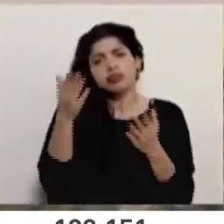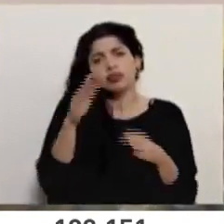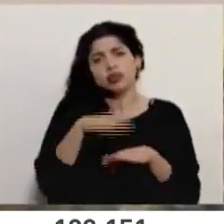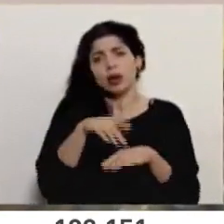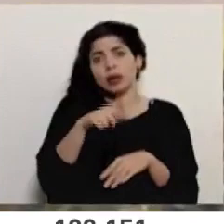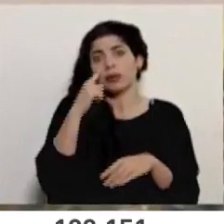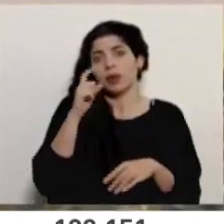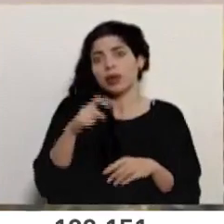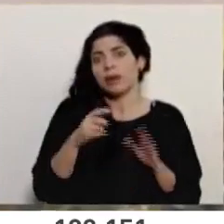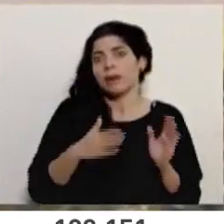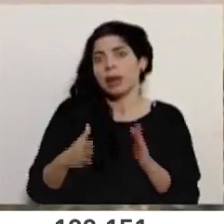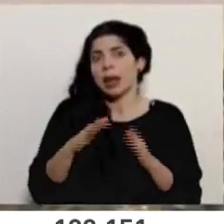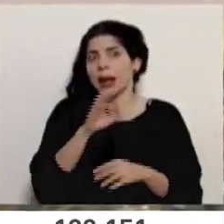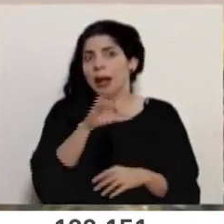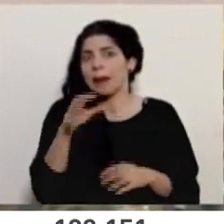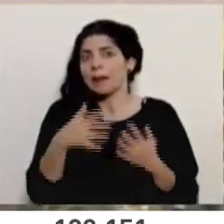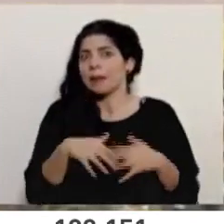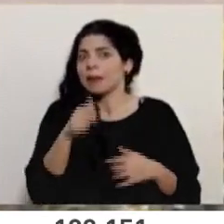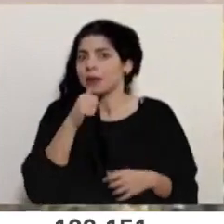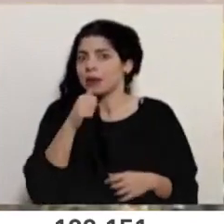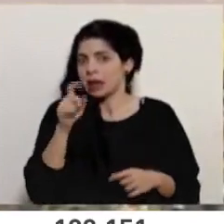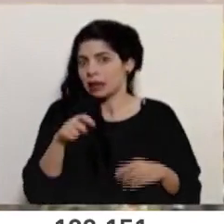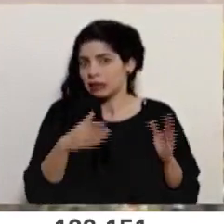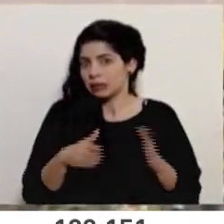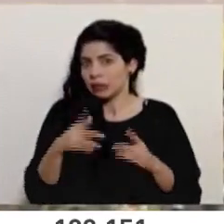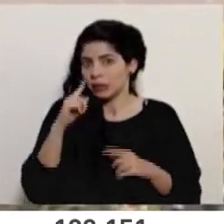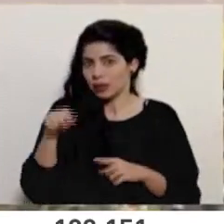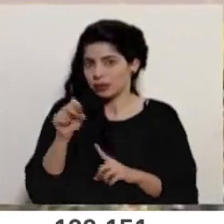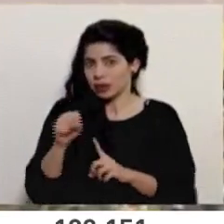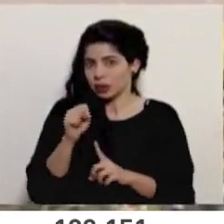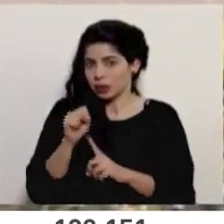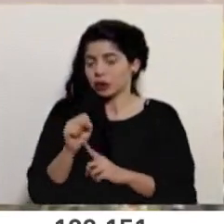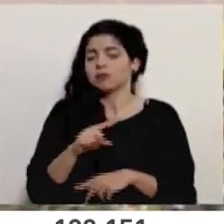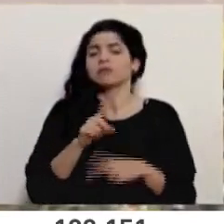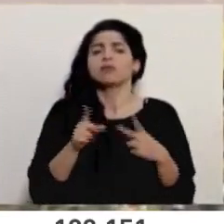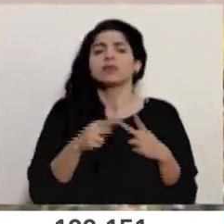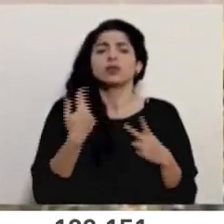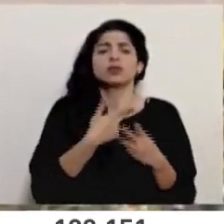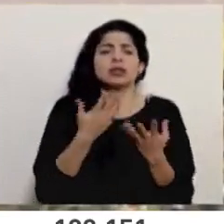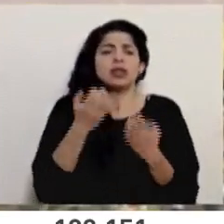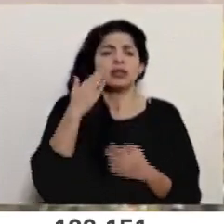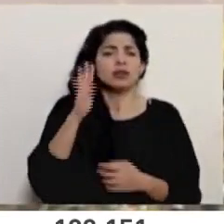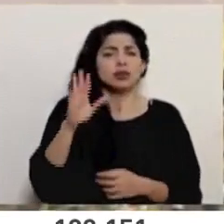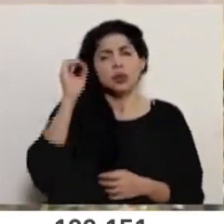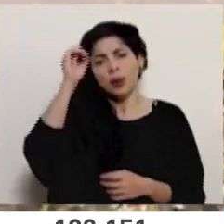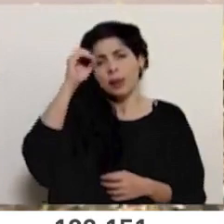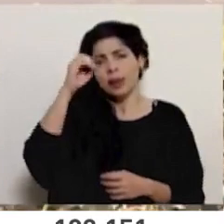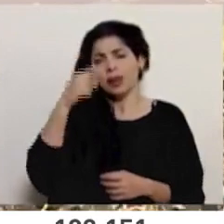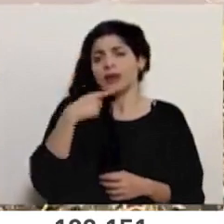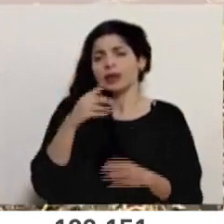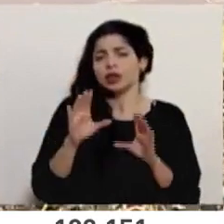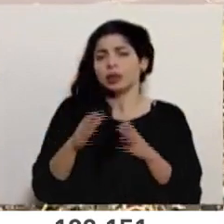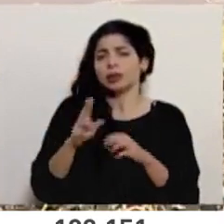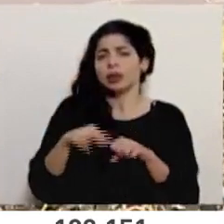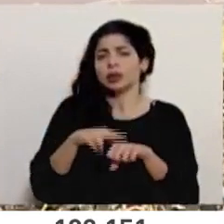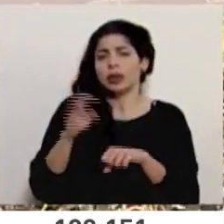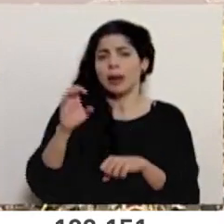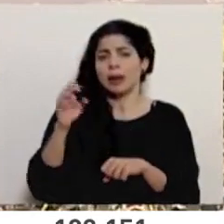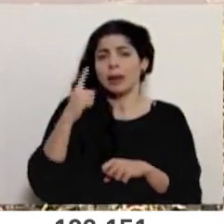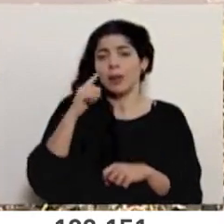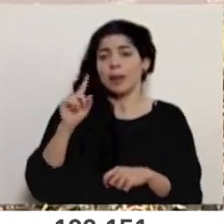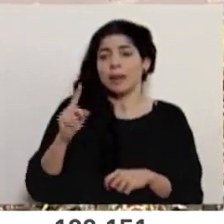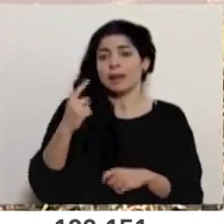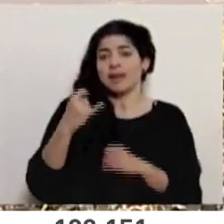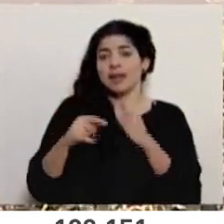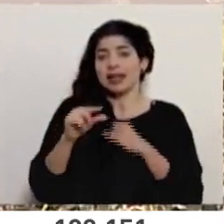que requiere, por ejemplo, la empresa privada para operar en ese escenario. Luego, queremos saber la opinión que hace la Comisión de Emergencias después del primer fin de